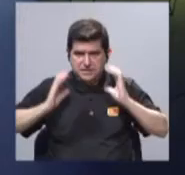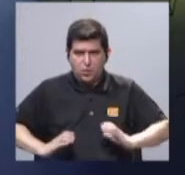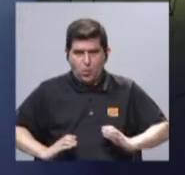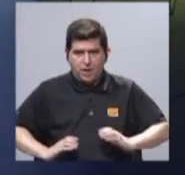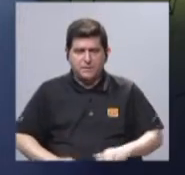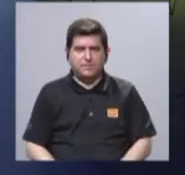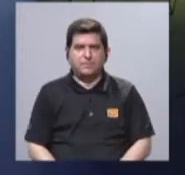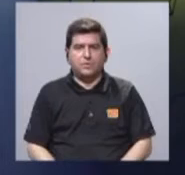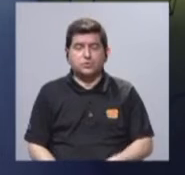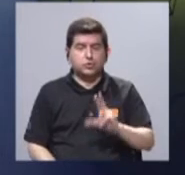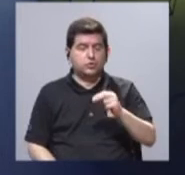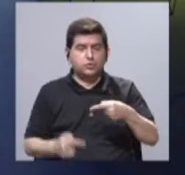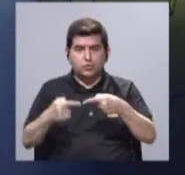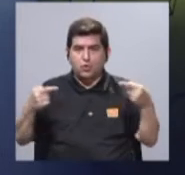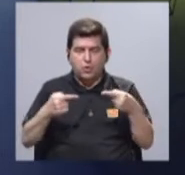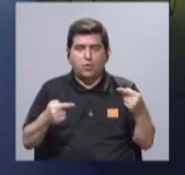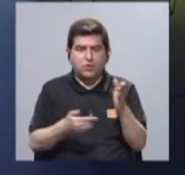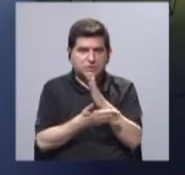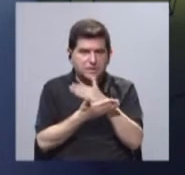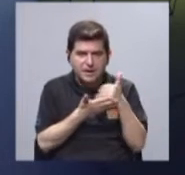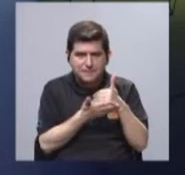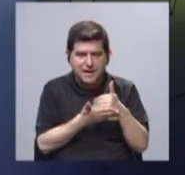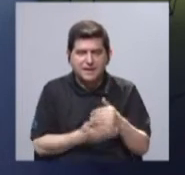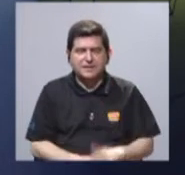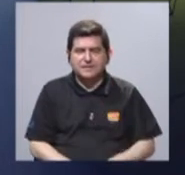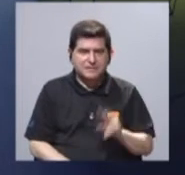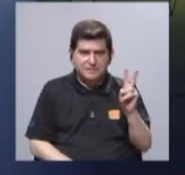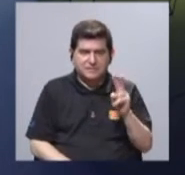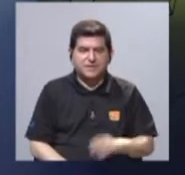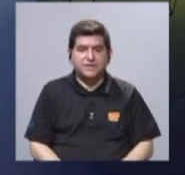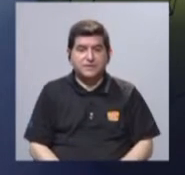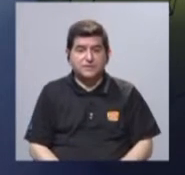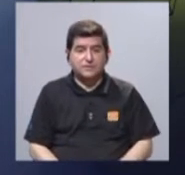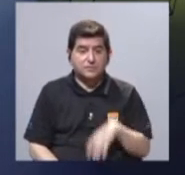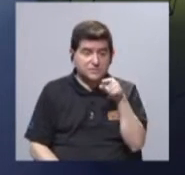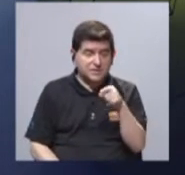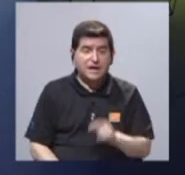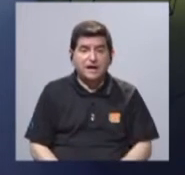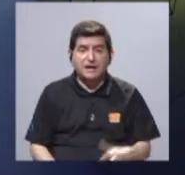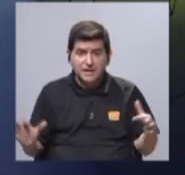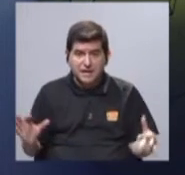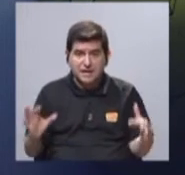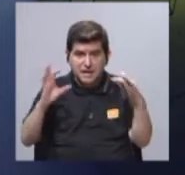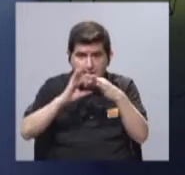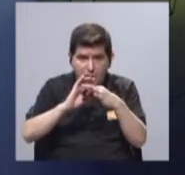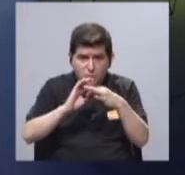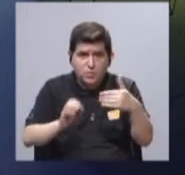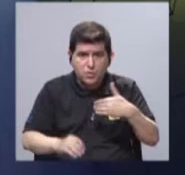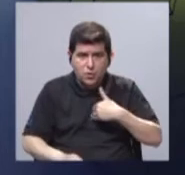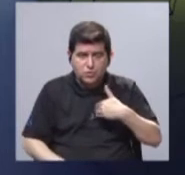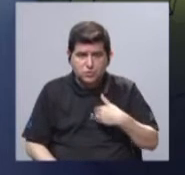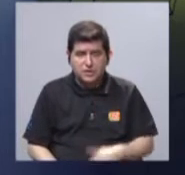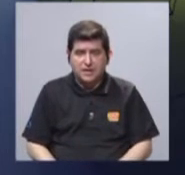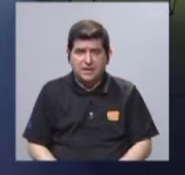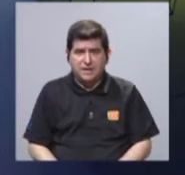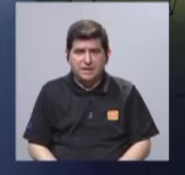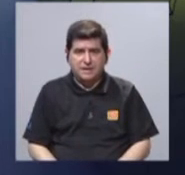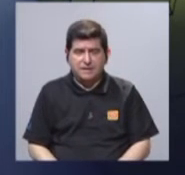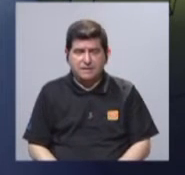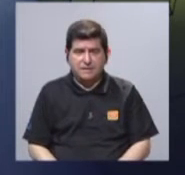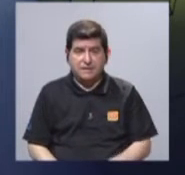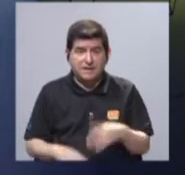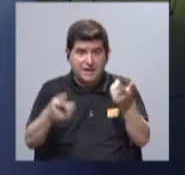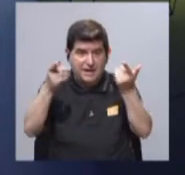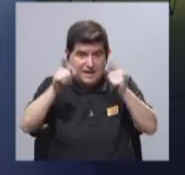tiene reglas entonces a ver las vacunas generan anticuerpos no contra un trozo